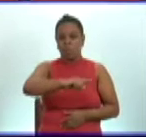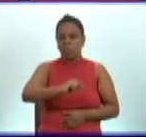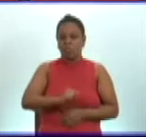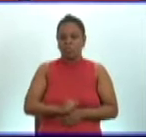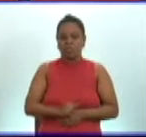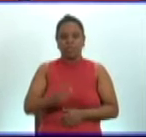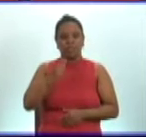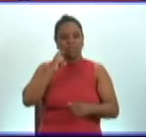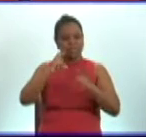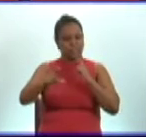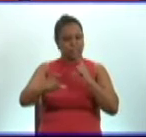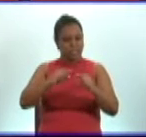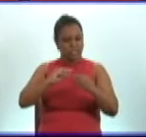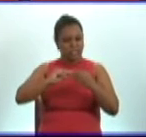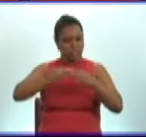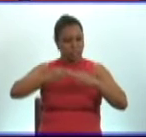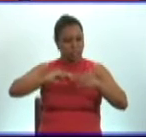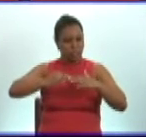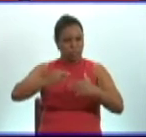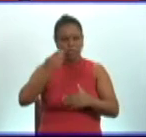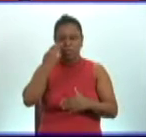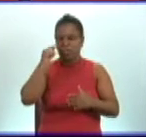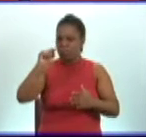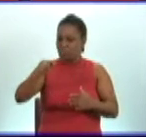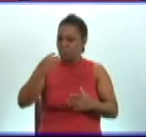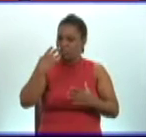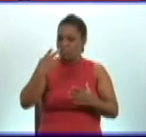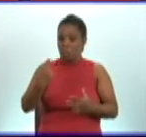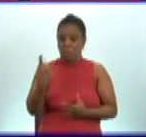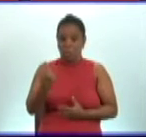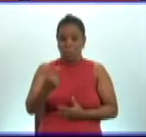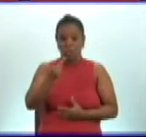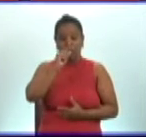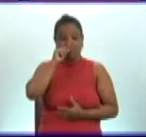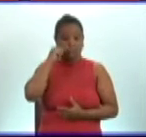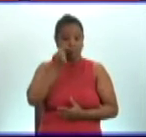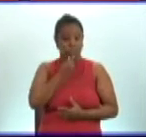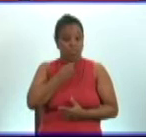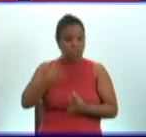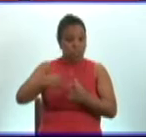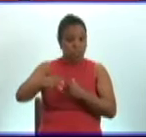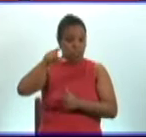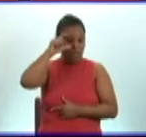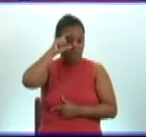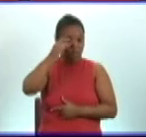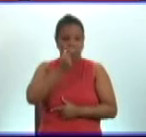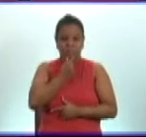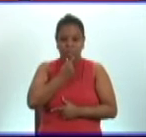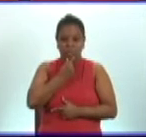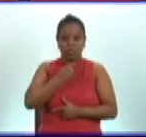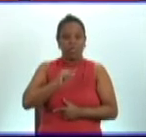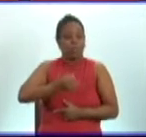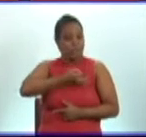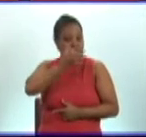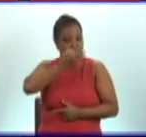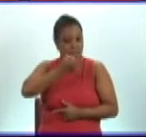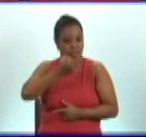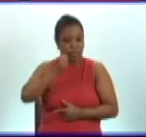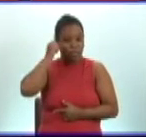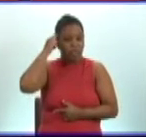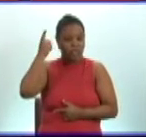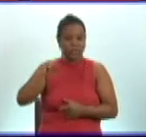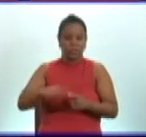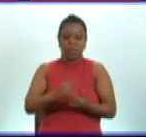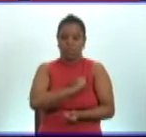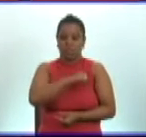interesantes, uno de Carlos Manuel de Céspedes, el otro de Ignacio Gremonte, pero enfatizo en la idea para que entiendan por qué, a pesar de que hubo